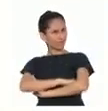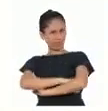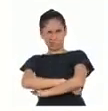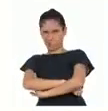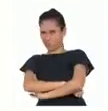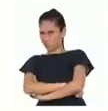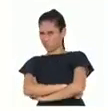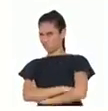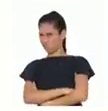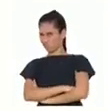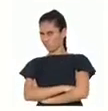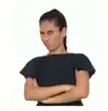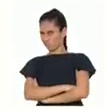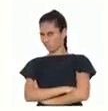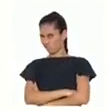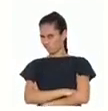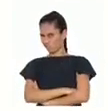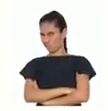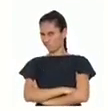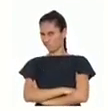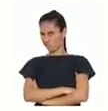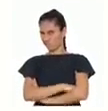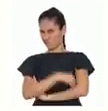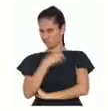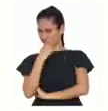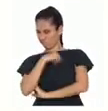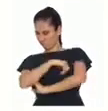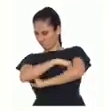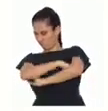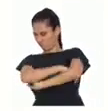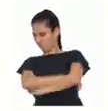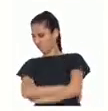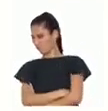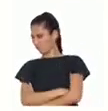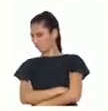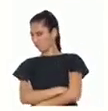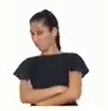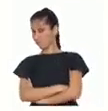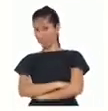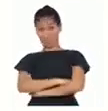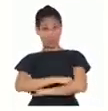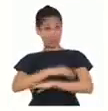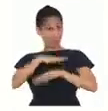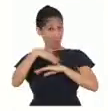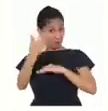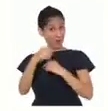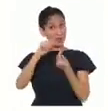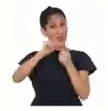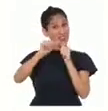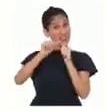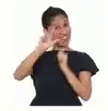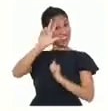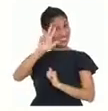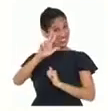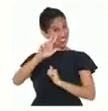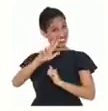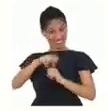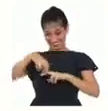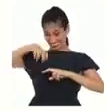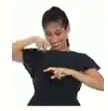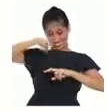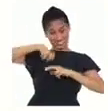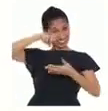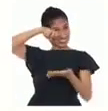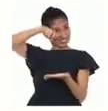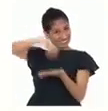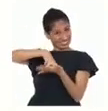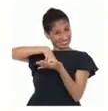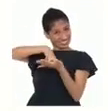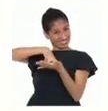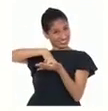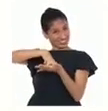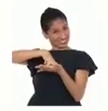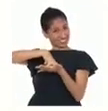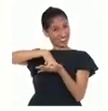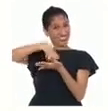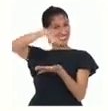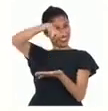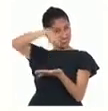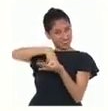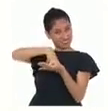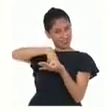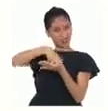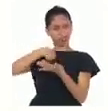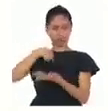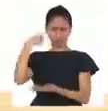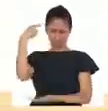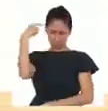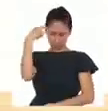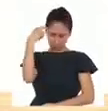molesto, ¿sí? Así que de repente, ¿qué postura tiene mi cuerpo cuando estoy molesto? Y en posición 3, cuando estaba de cuclillas, voy a imaginar y recordar cuando estoy